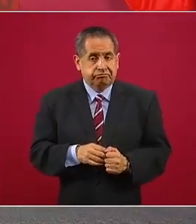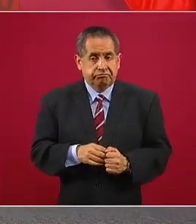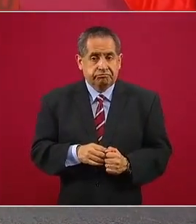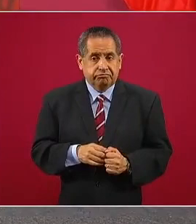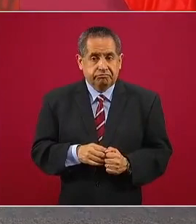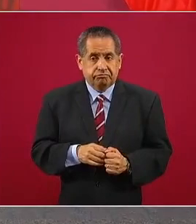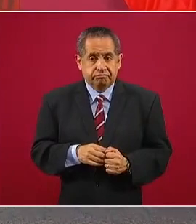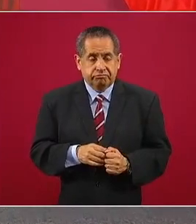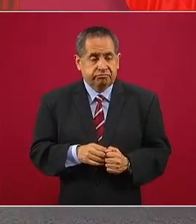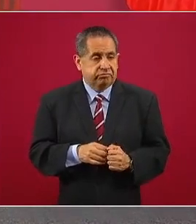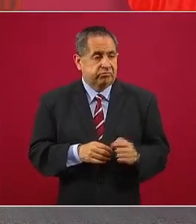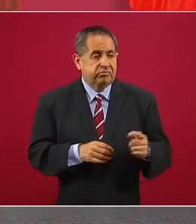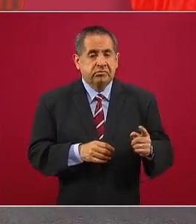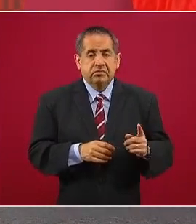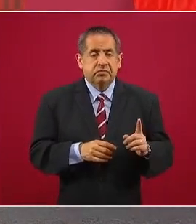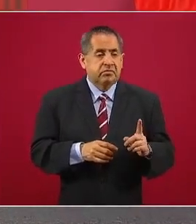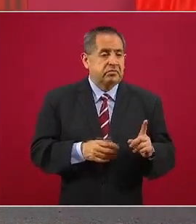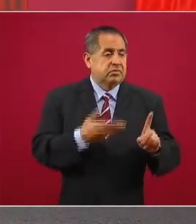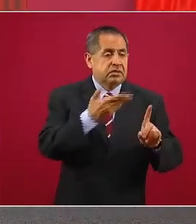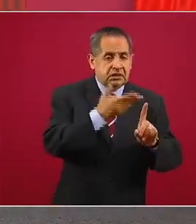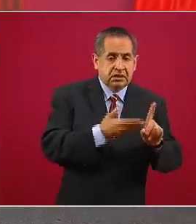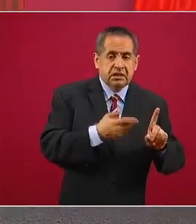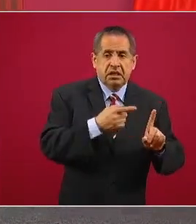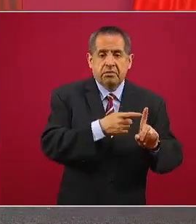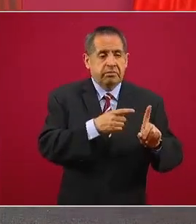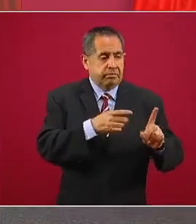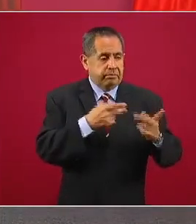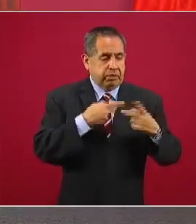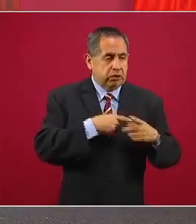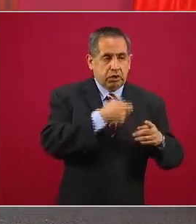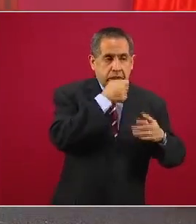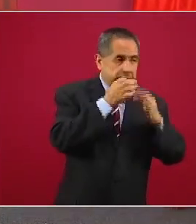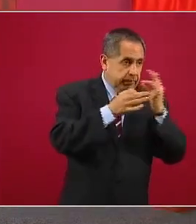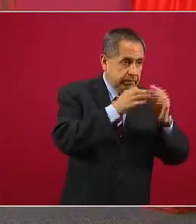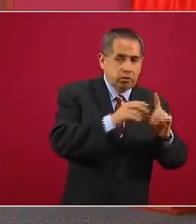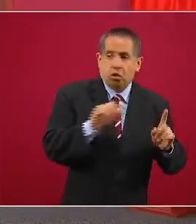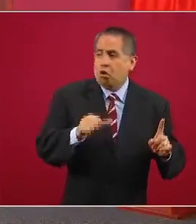de provocación, de amenaza,